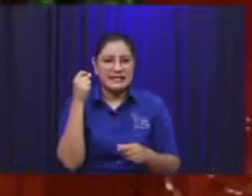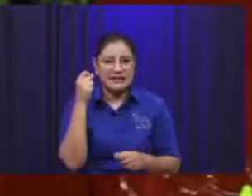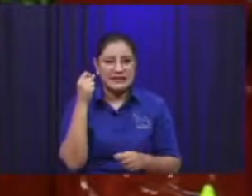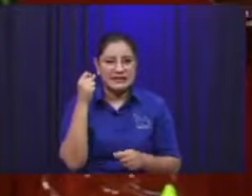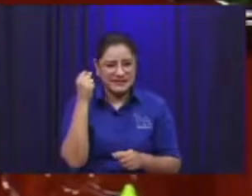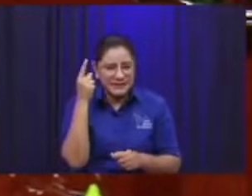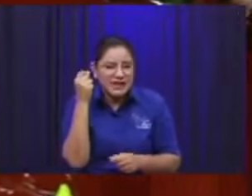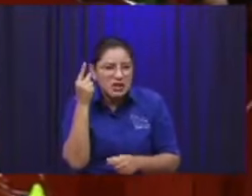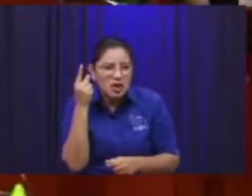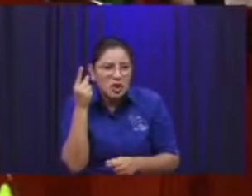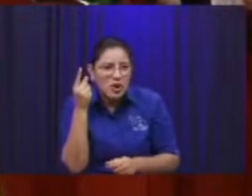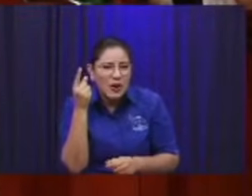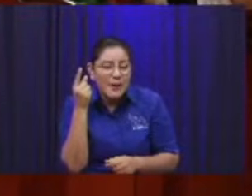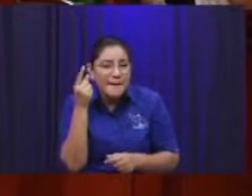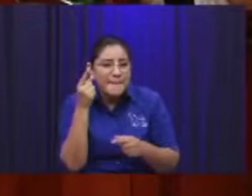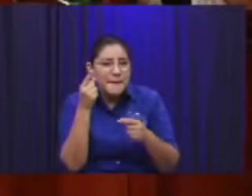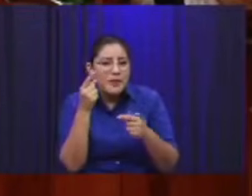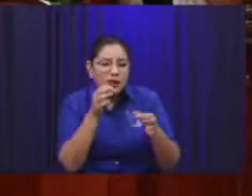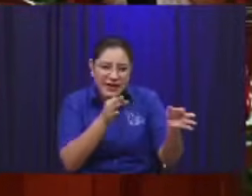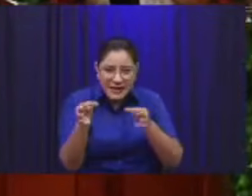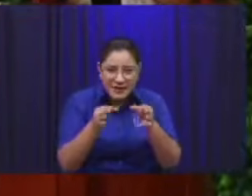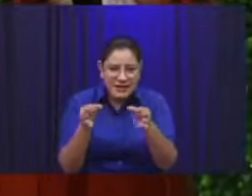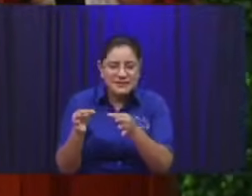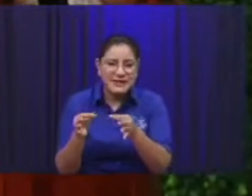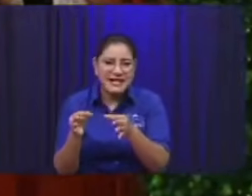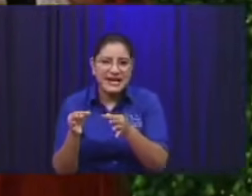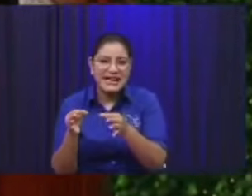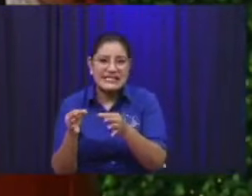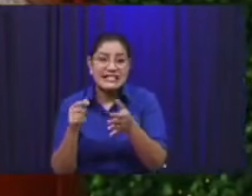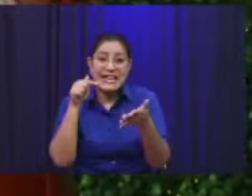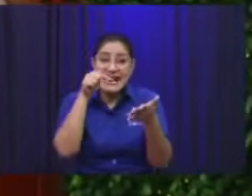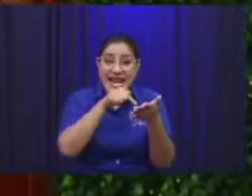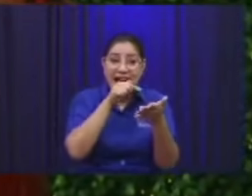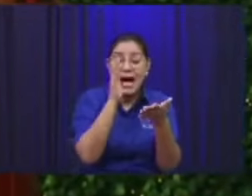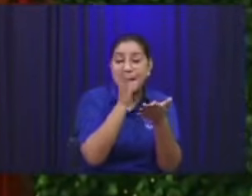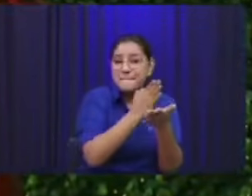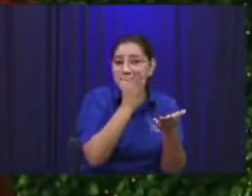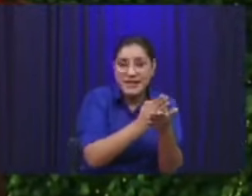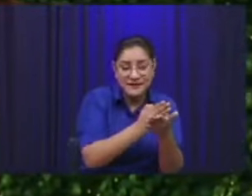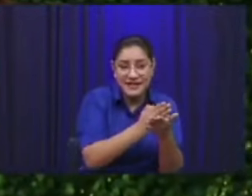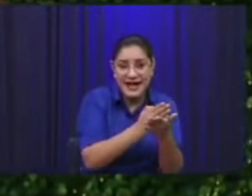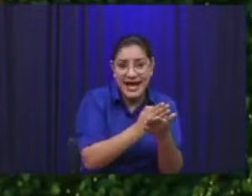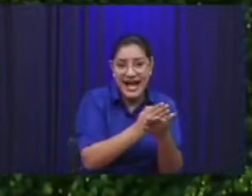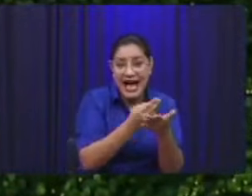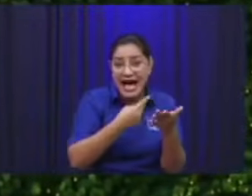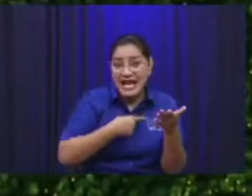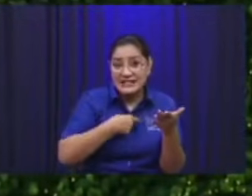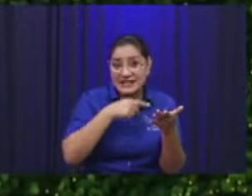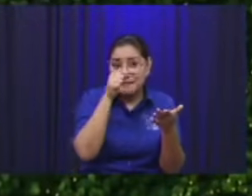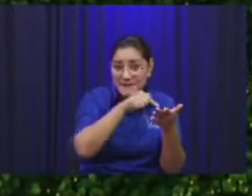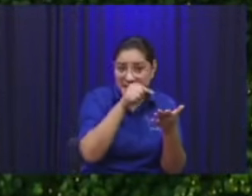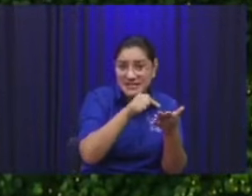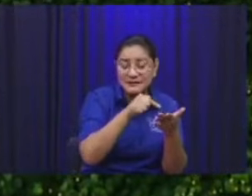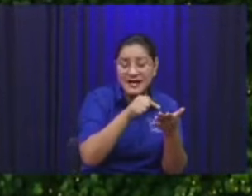la biblia explica la biblia la biblia se explica a sí misma